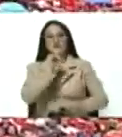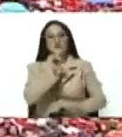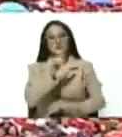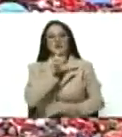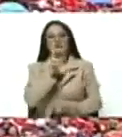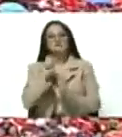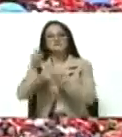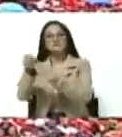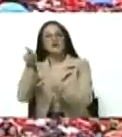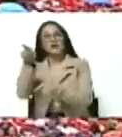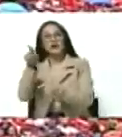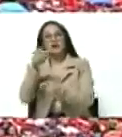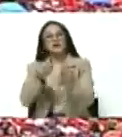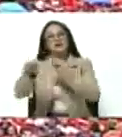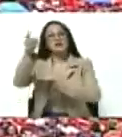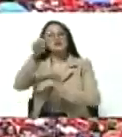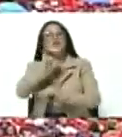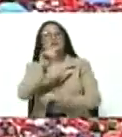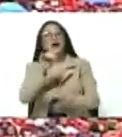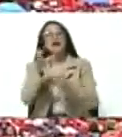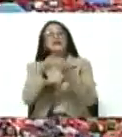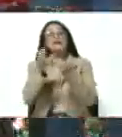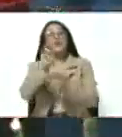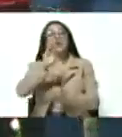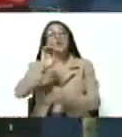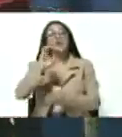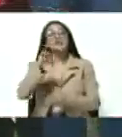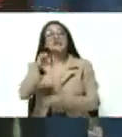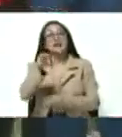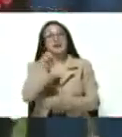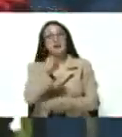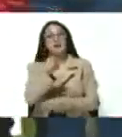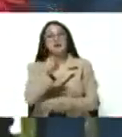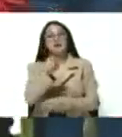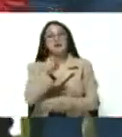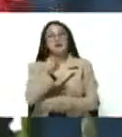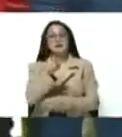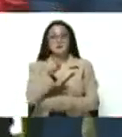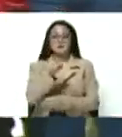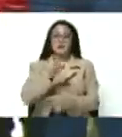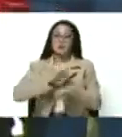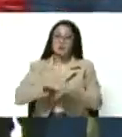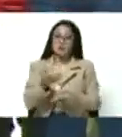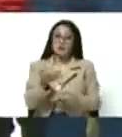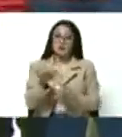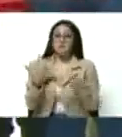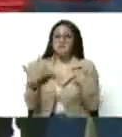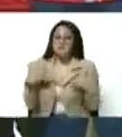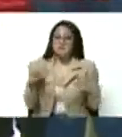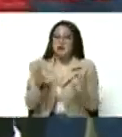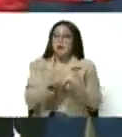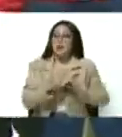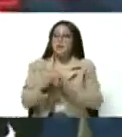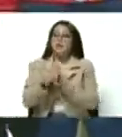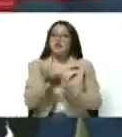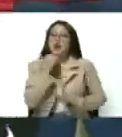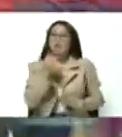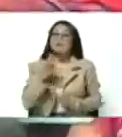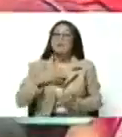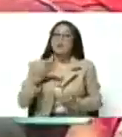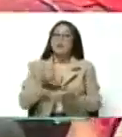quién? Al equipo de VCH. Porque es probable que alguien de una comunidad pueda